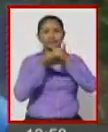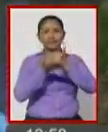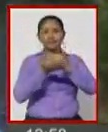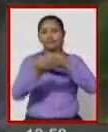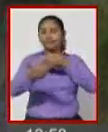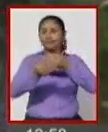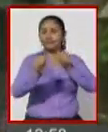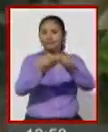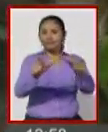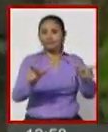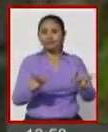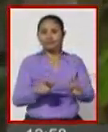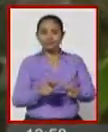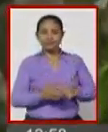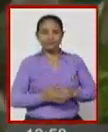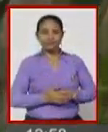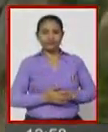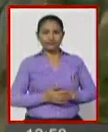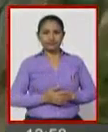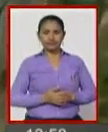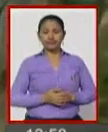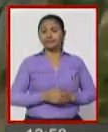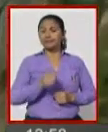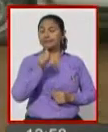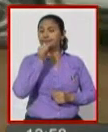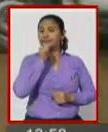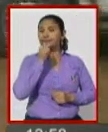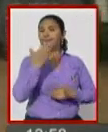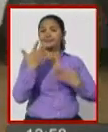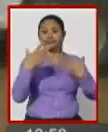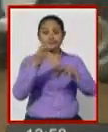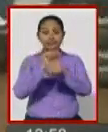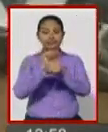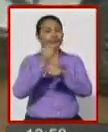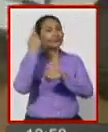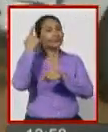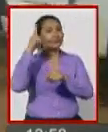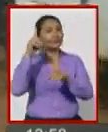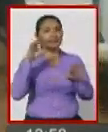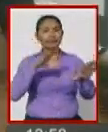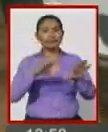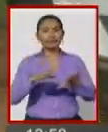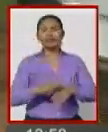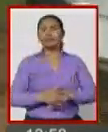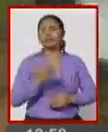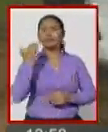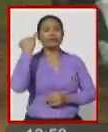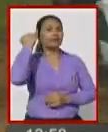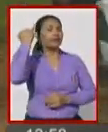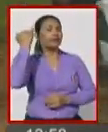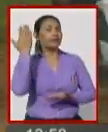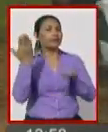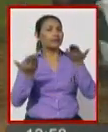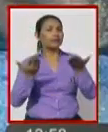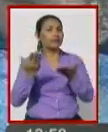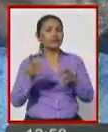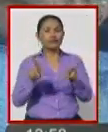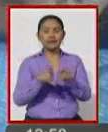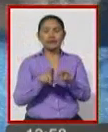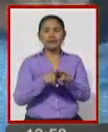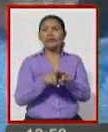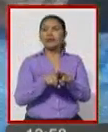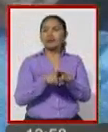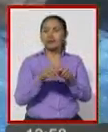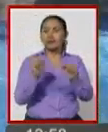en mediaciones de algún vehículo, de algún domicilio particular. Se está trabajando en aquello, pero mire, imagínense, estamos